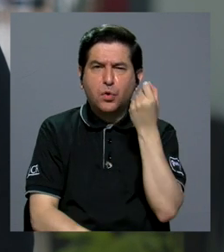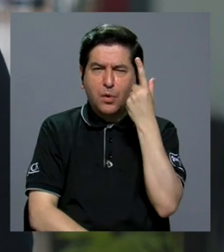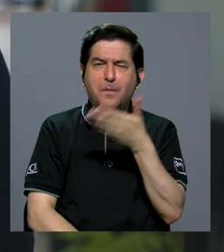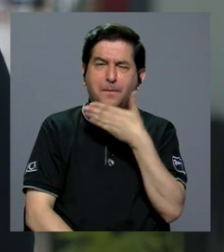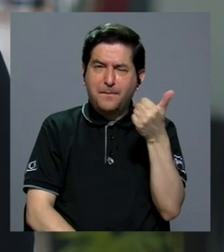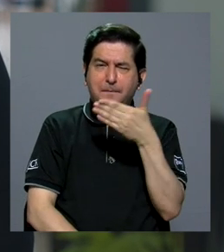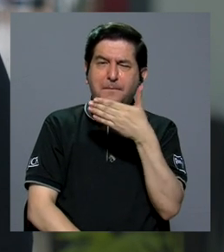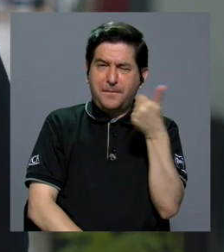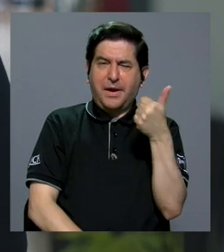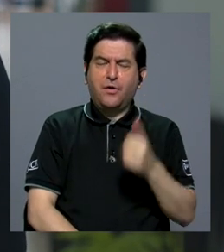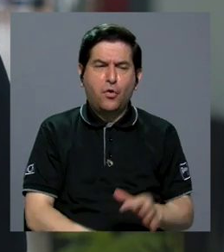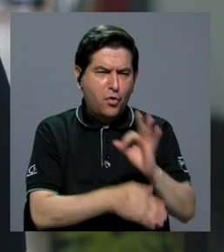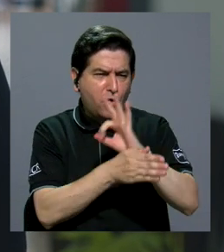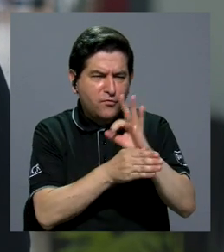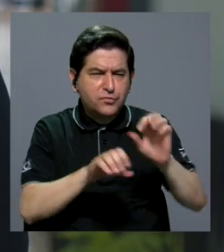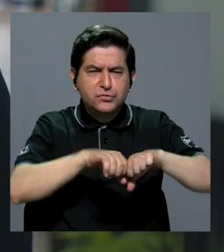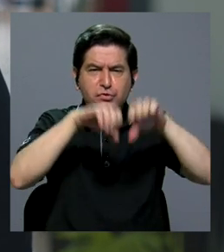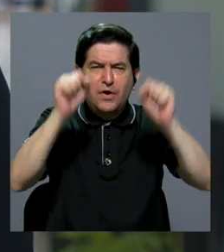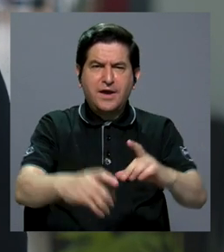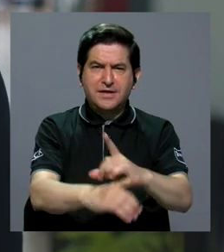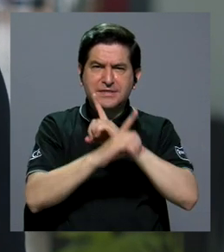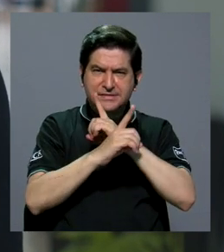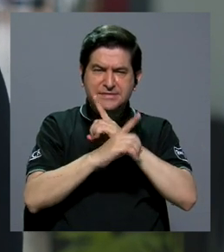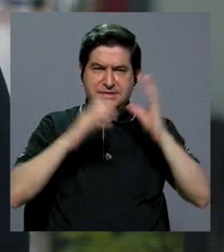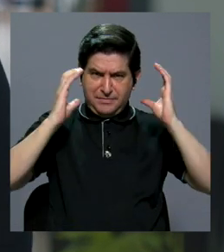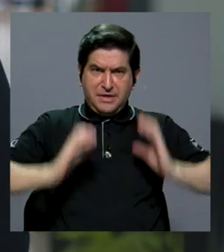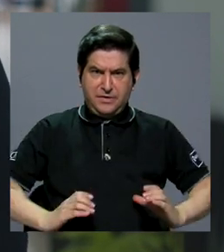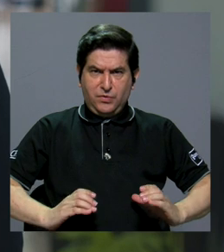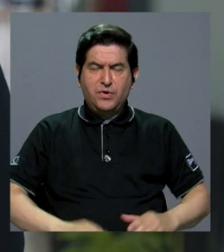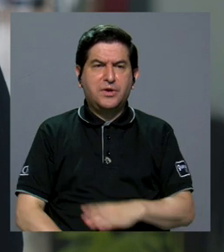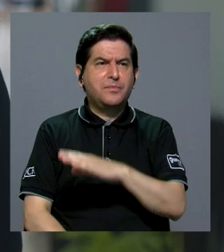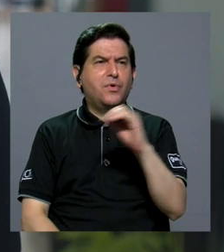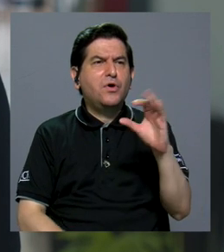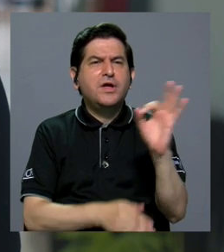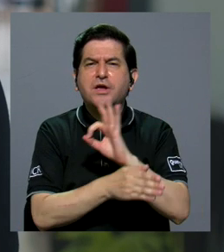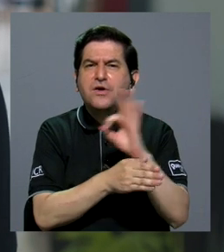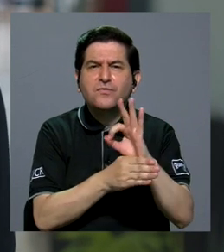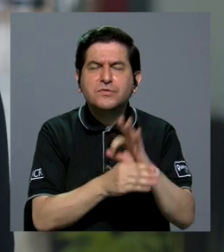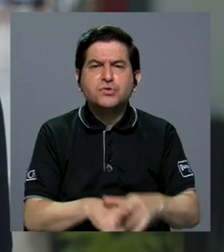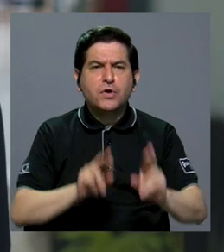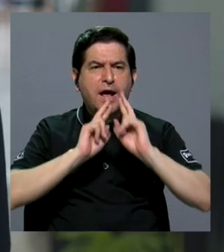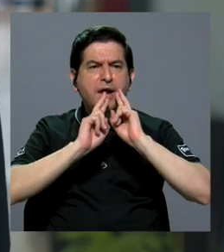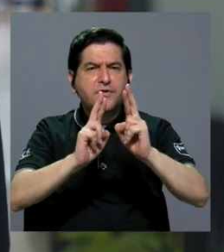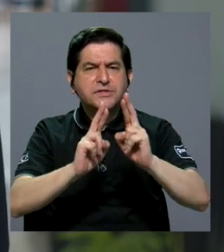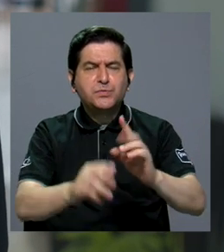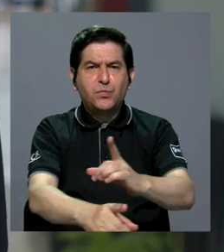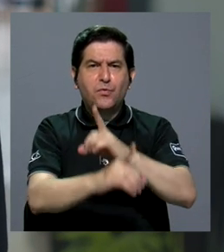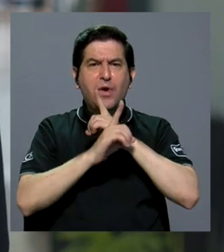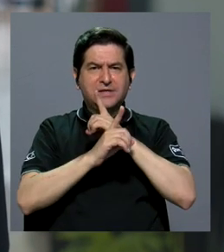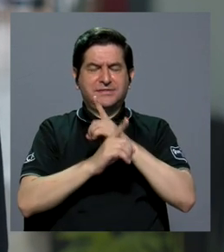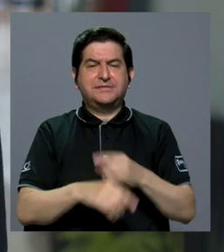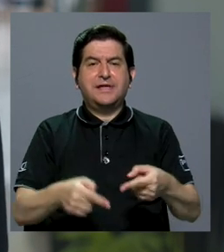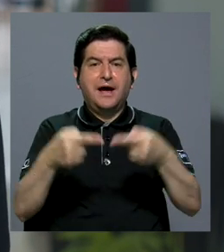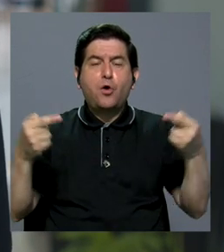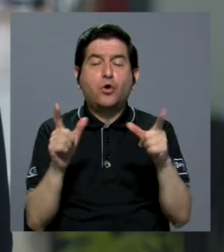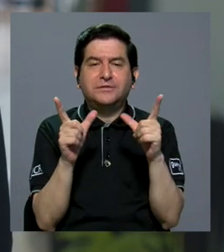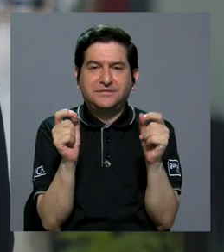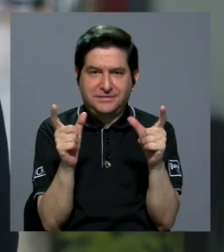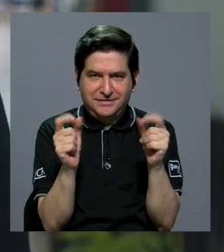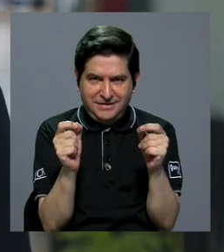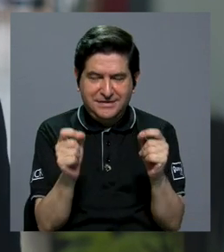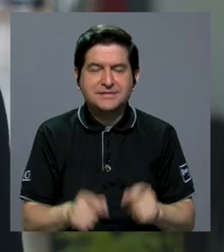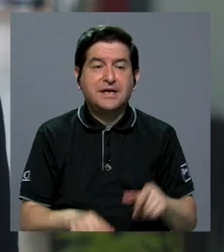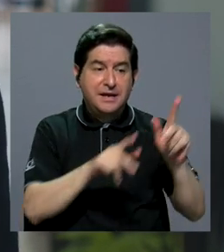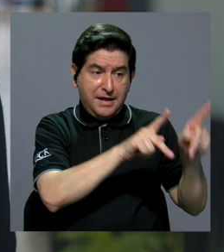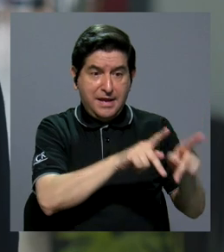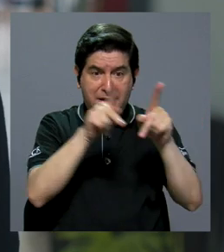entender mejor cómo funciona el sistema inmunológico y cómo funciona esta respuesta inmune que se genera contra los tumores